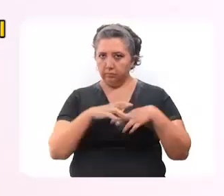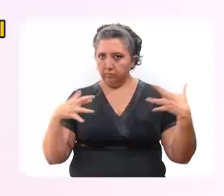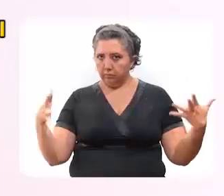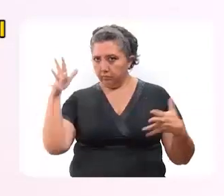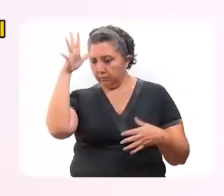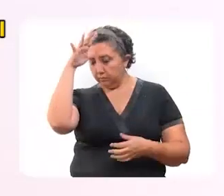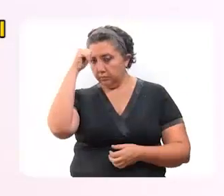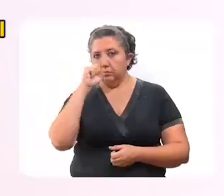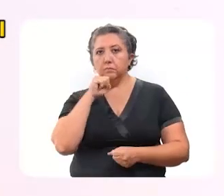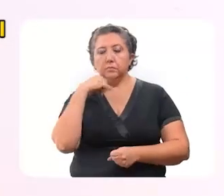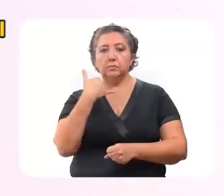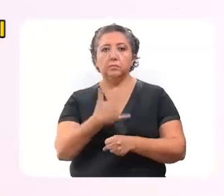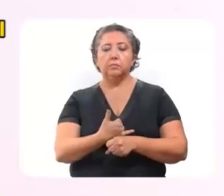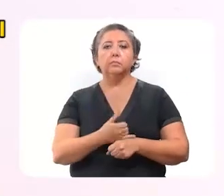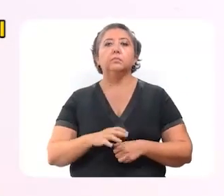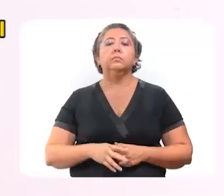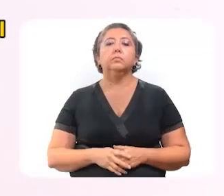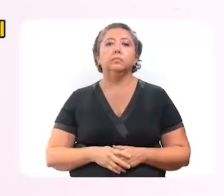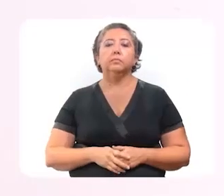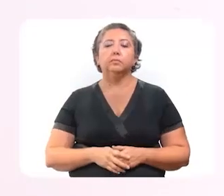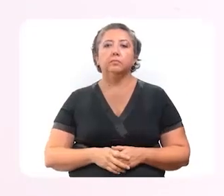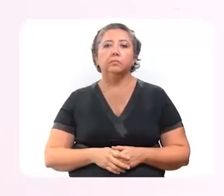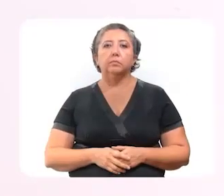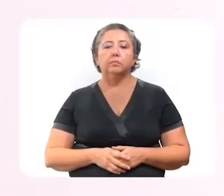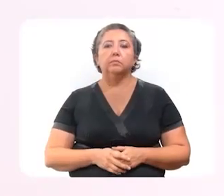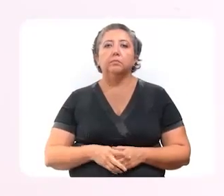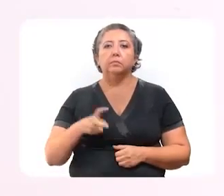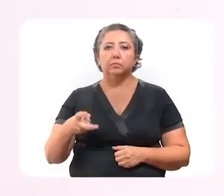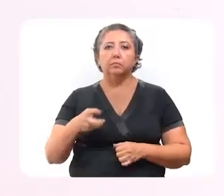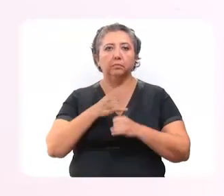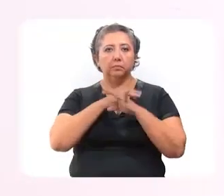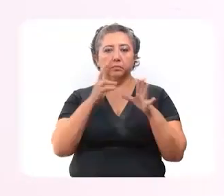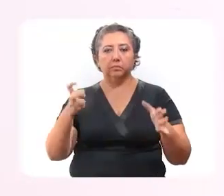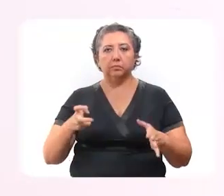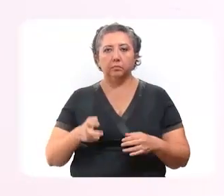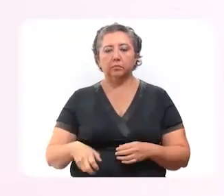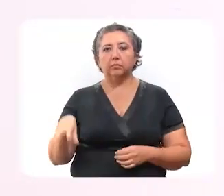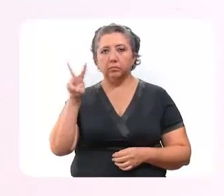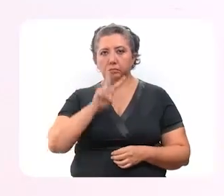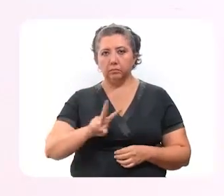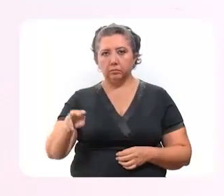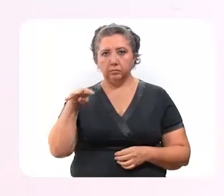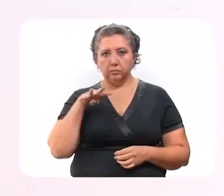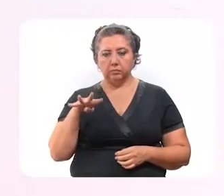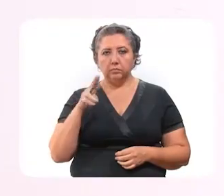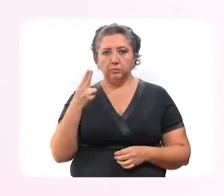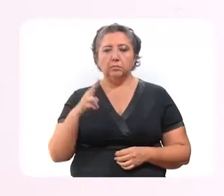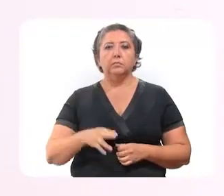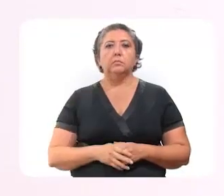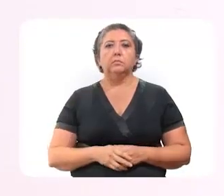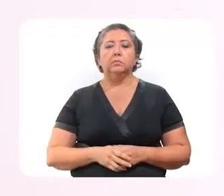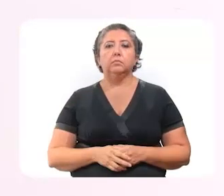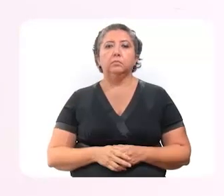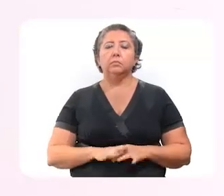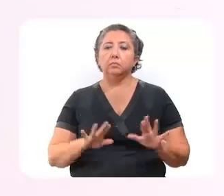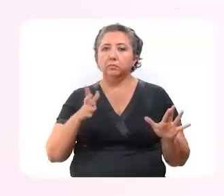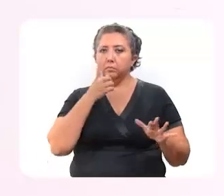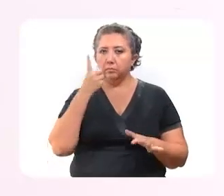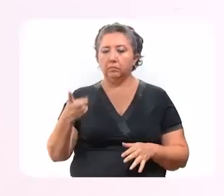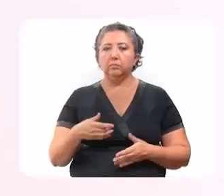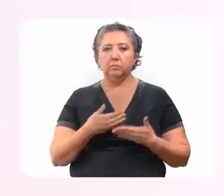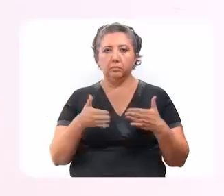en coordinación con la Secretaría del Bienestar. Este es el parte médico de este viernes 19 de noviembre. Como